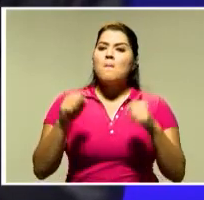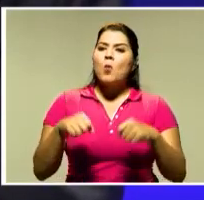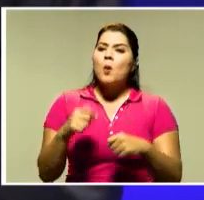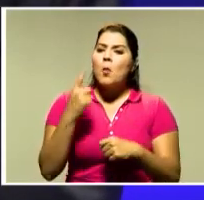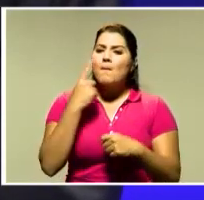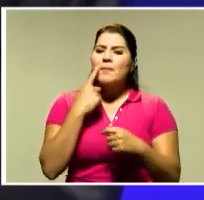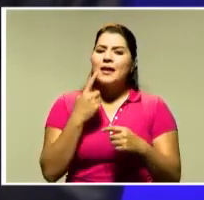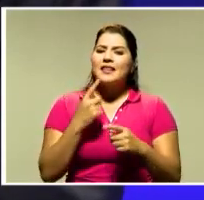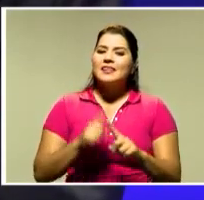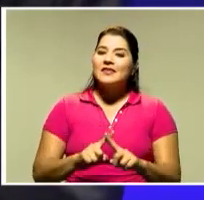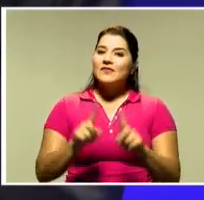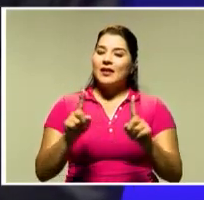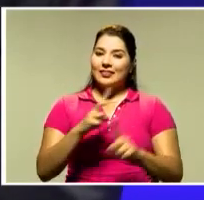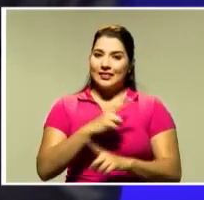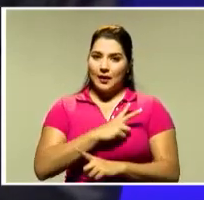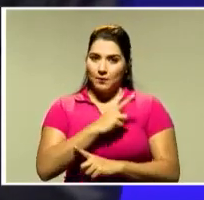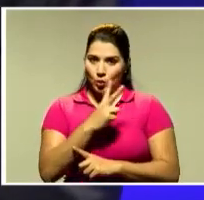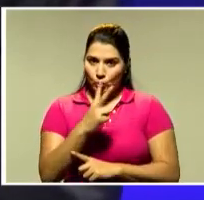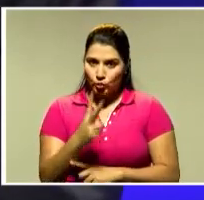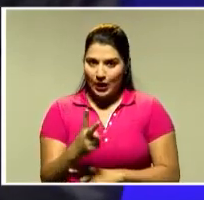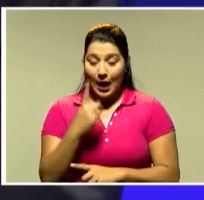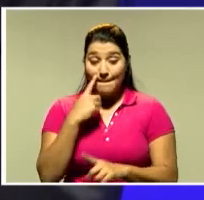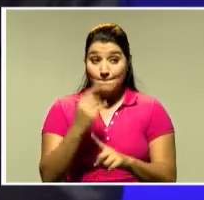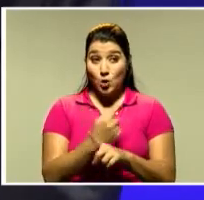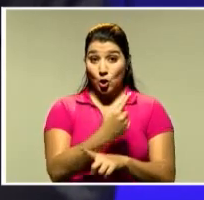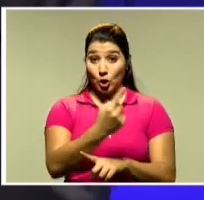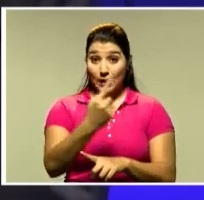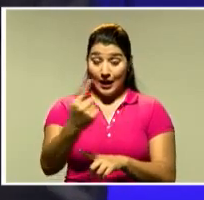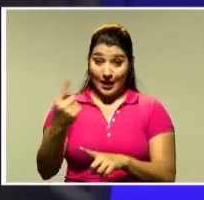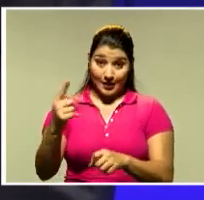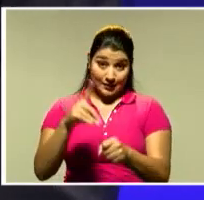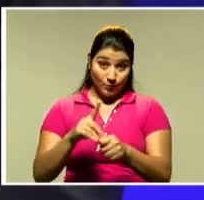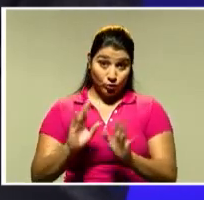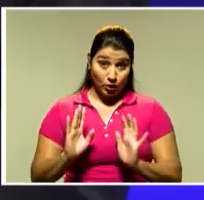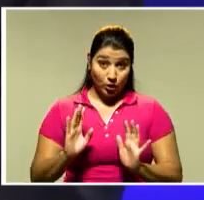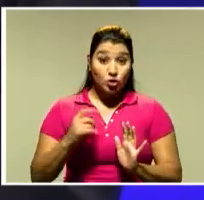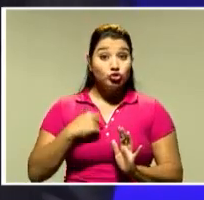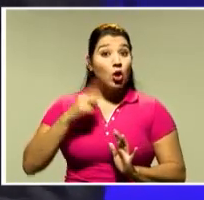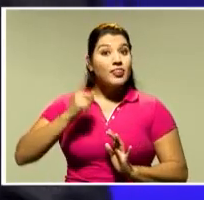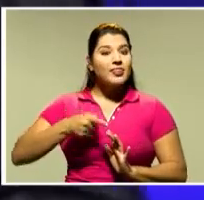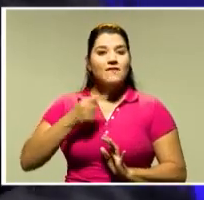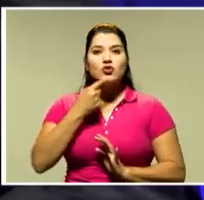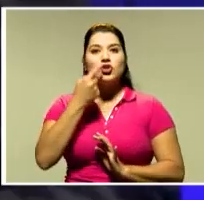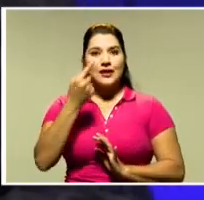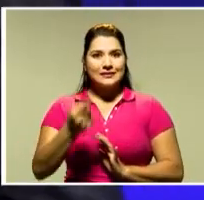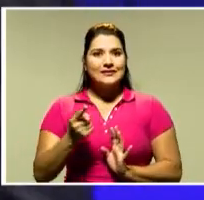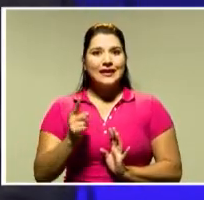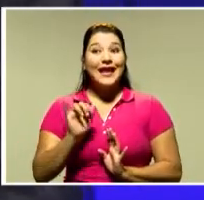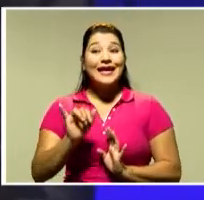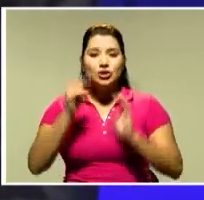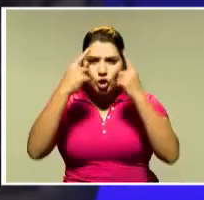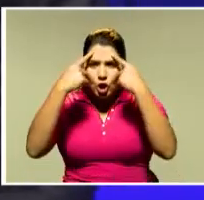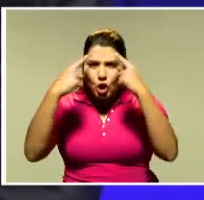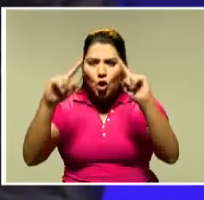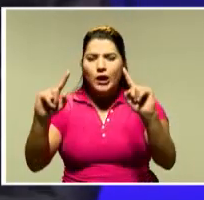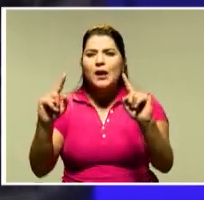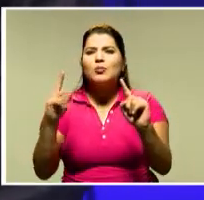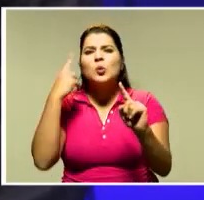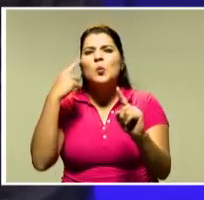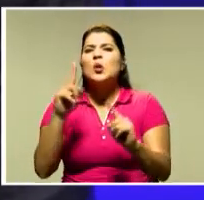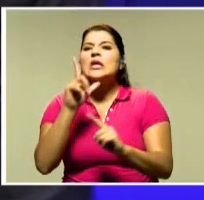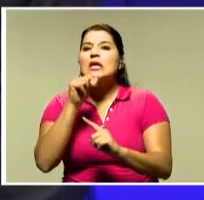una voluntad distinta de los diferentes partidos políticos. Yo tengo que decir que este ha sido un mérito de todas las fuerzas políticas y de